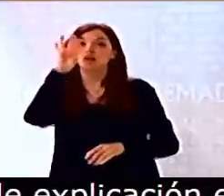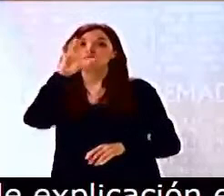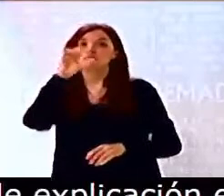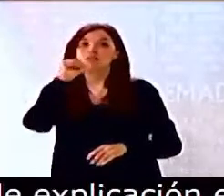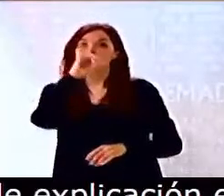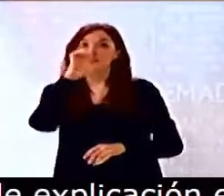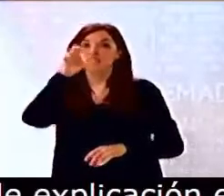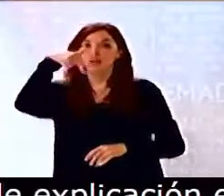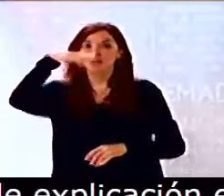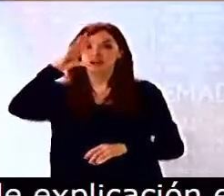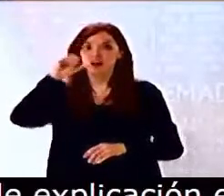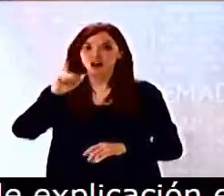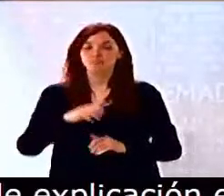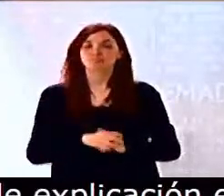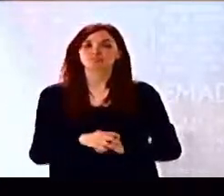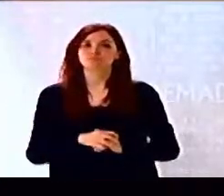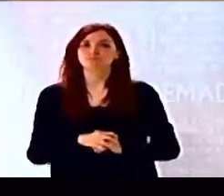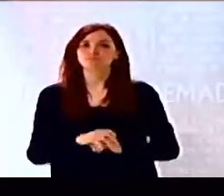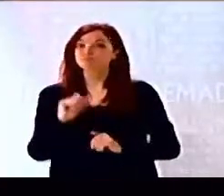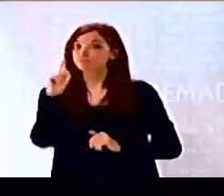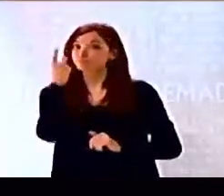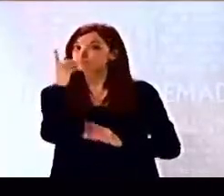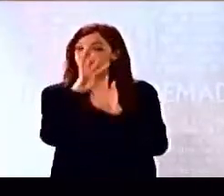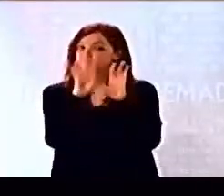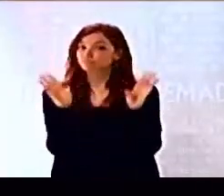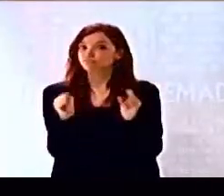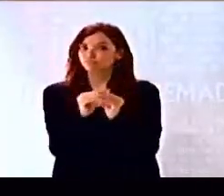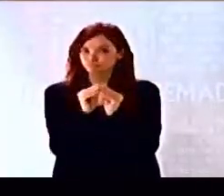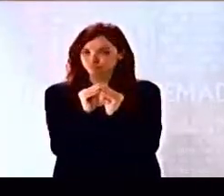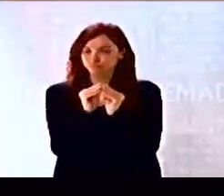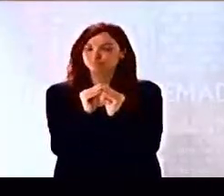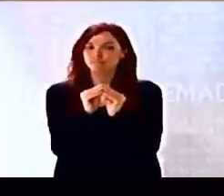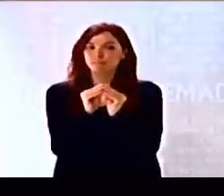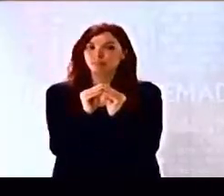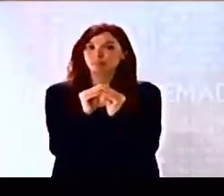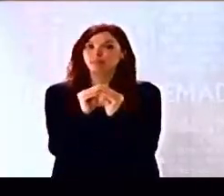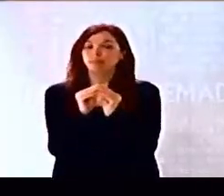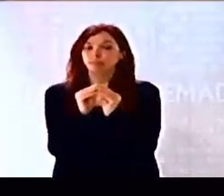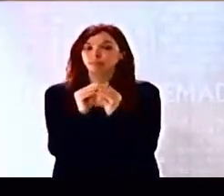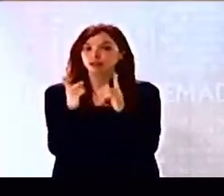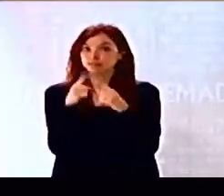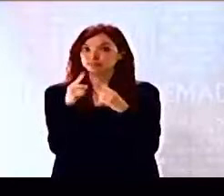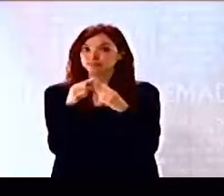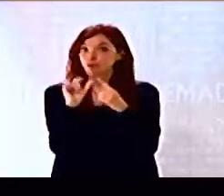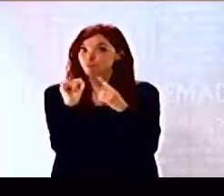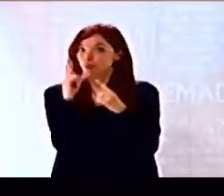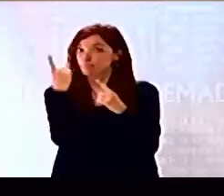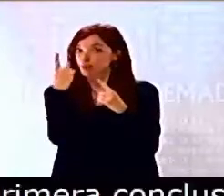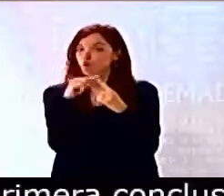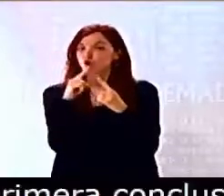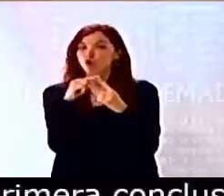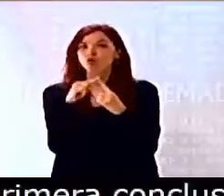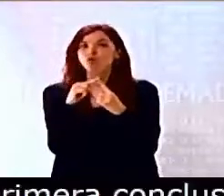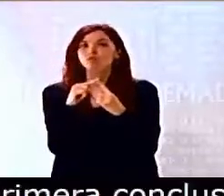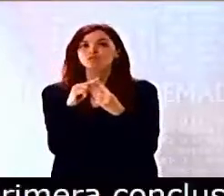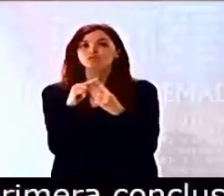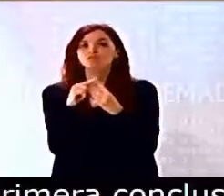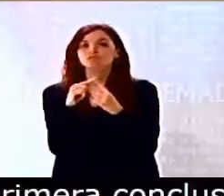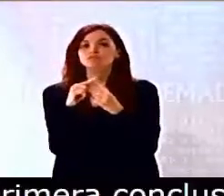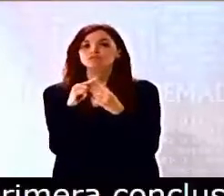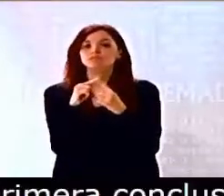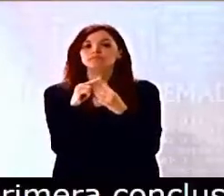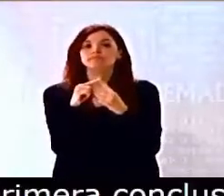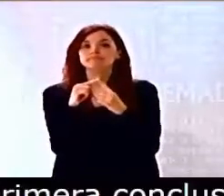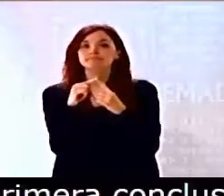Primera conclusión con la vacuna de AstraZeneca. La primera conclusión con la vacuna de AstraZeneca es